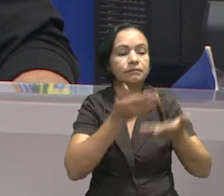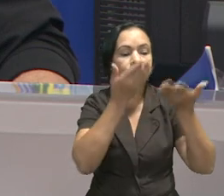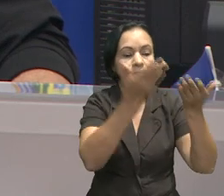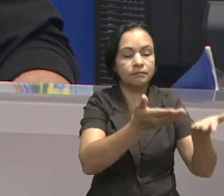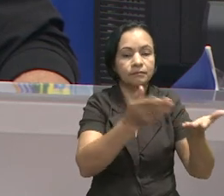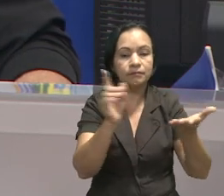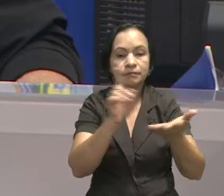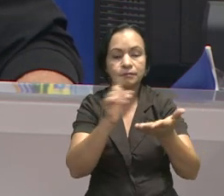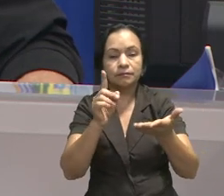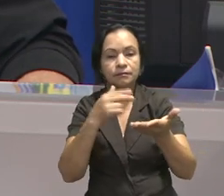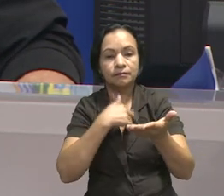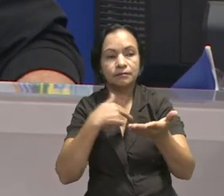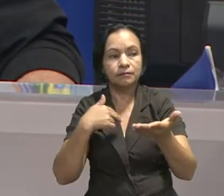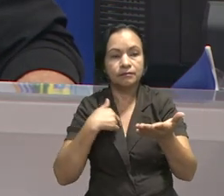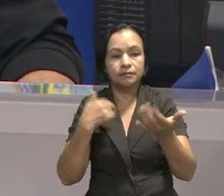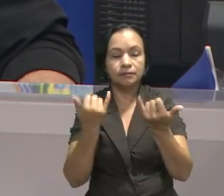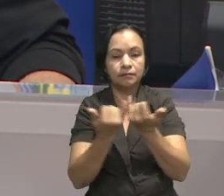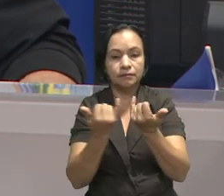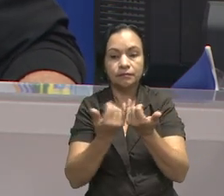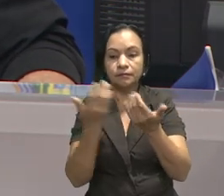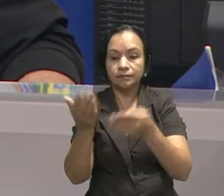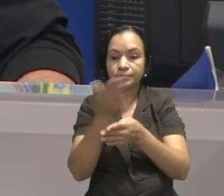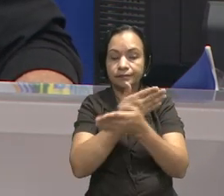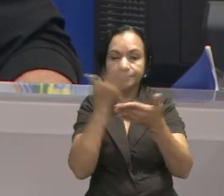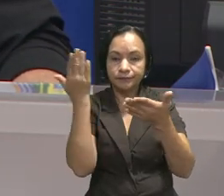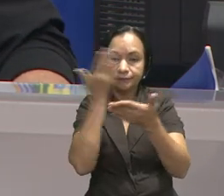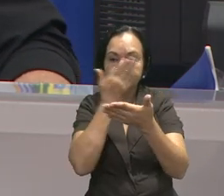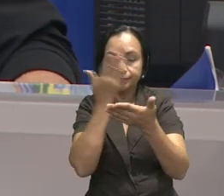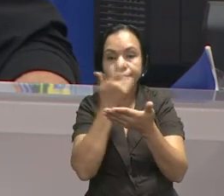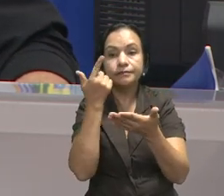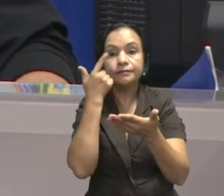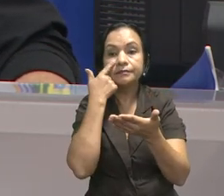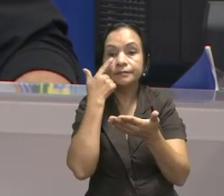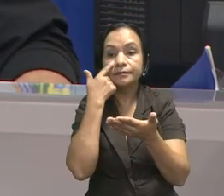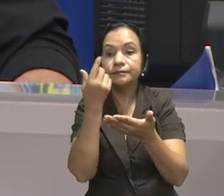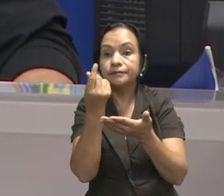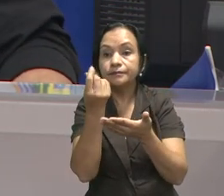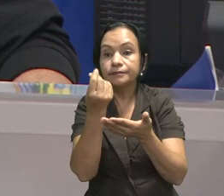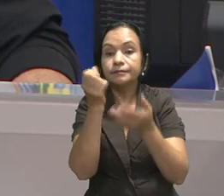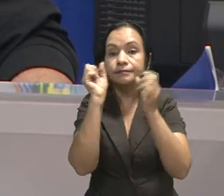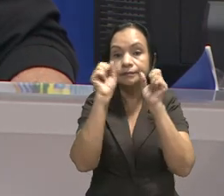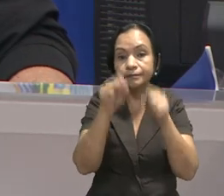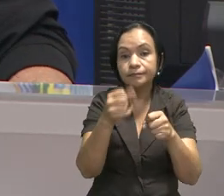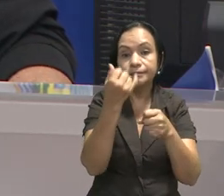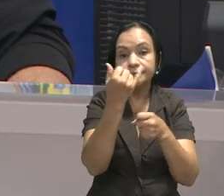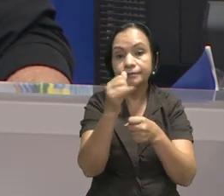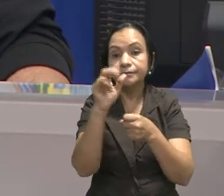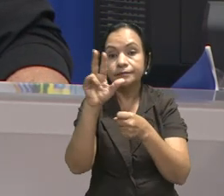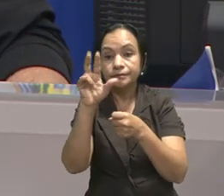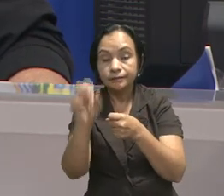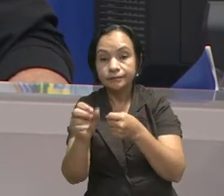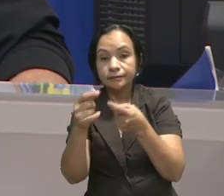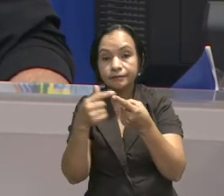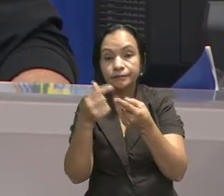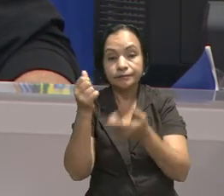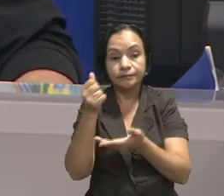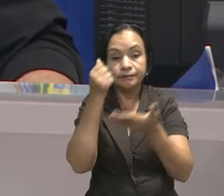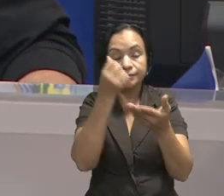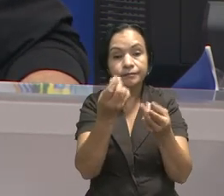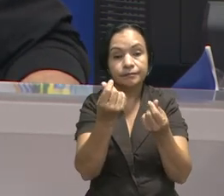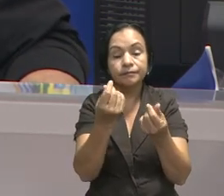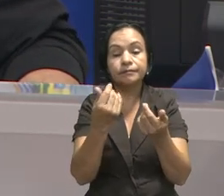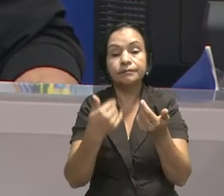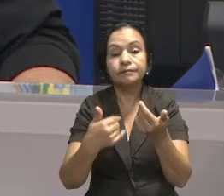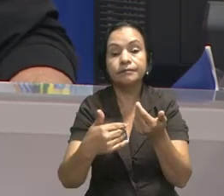Tiene que hacerse un estudio económico para determinar cuánto es el monto del fondo y